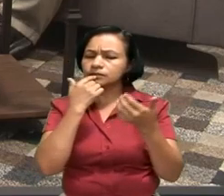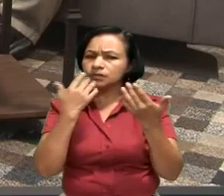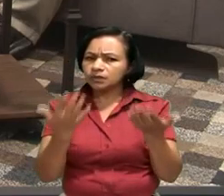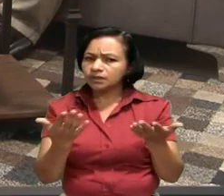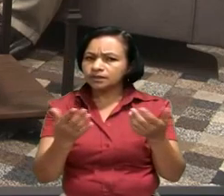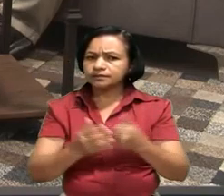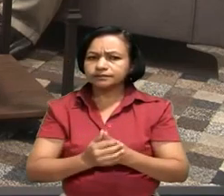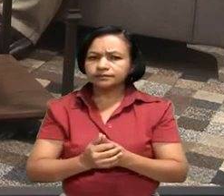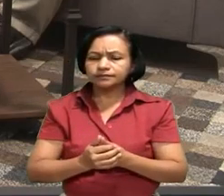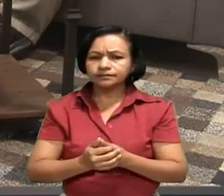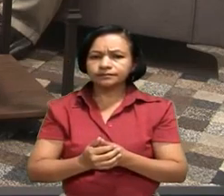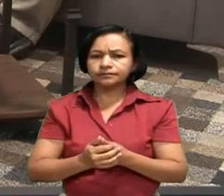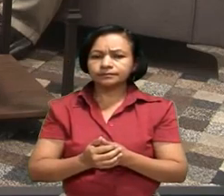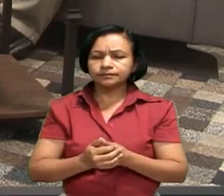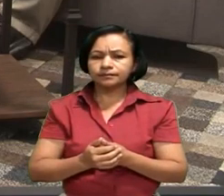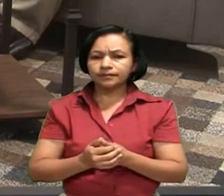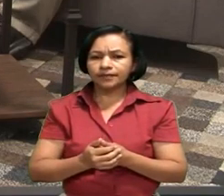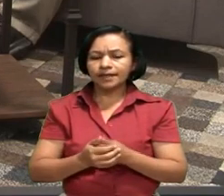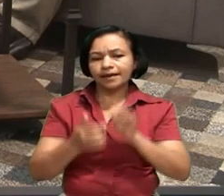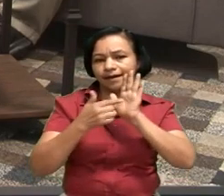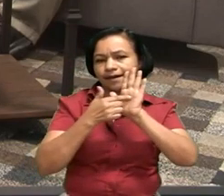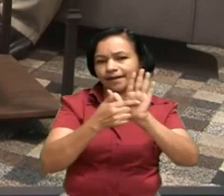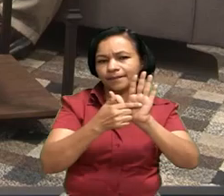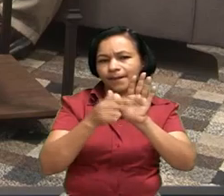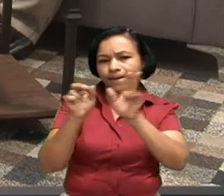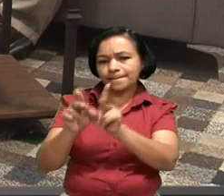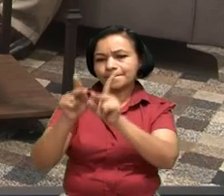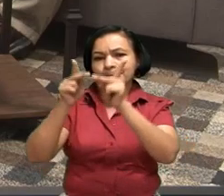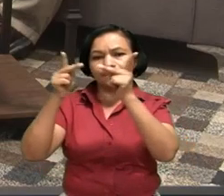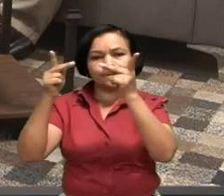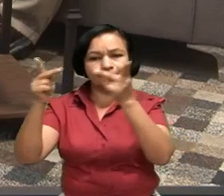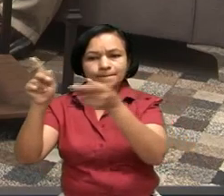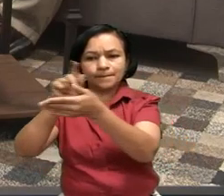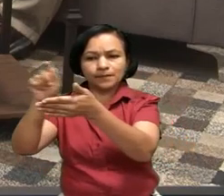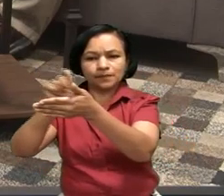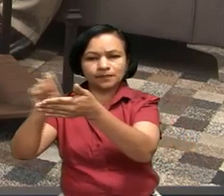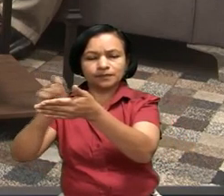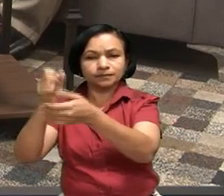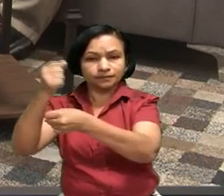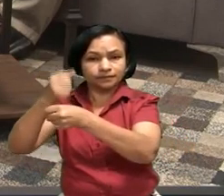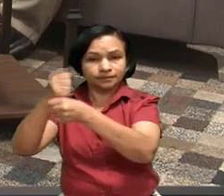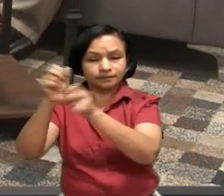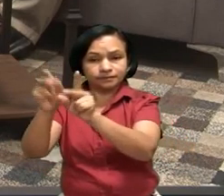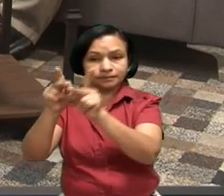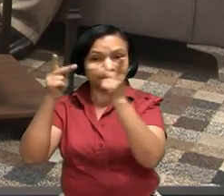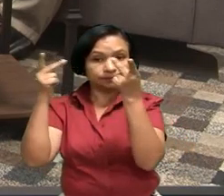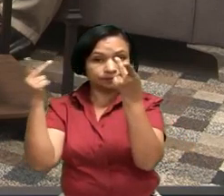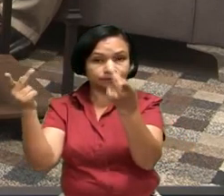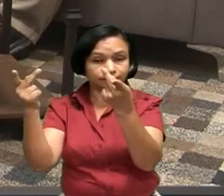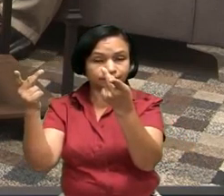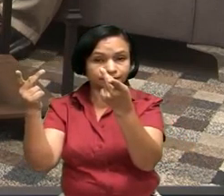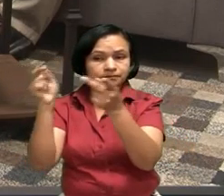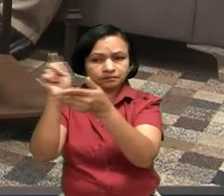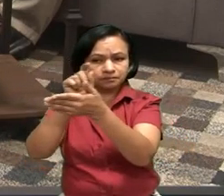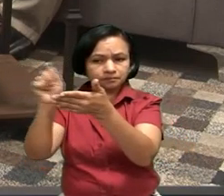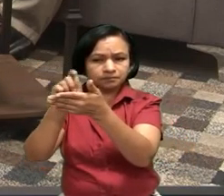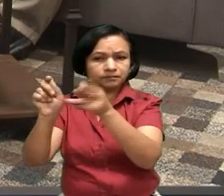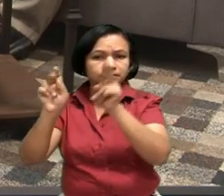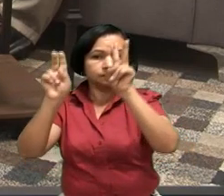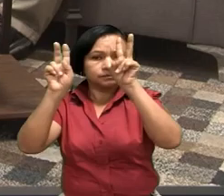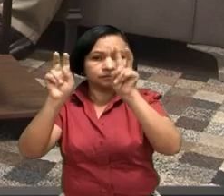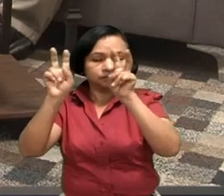un periodista de la prensa podrá escribir cualquier crónica alrededor del tema